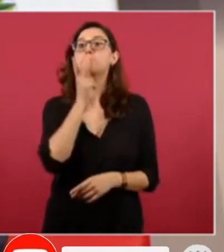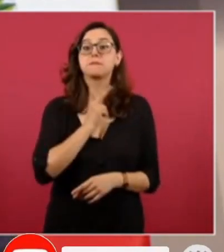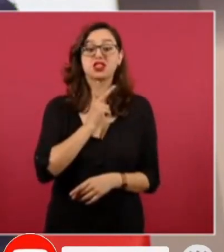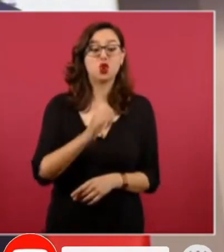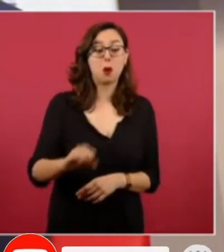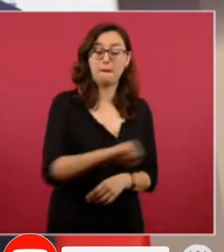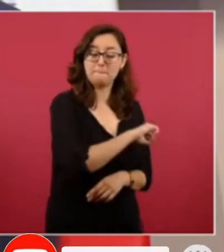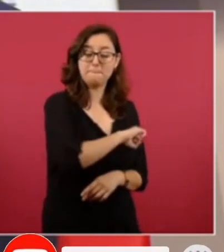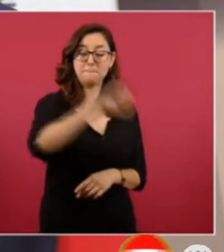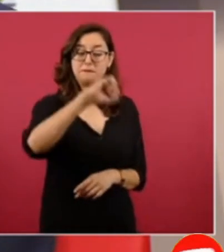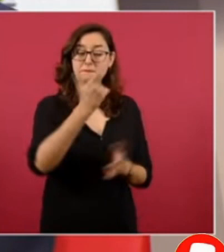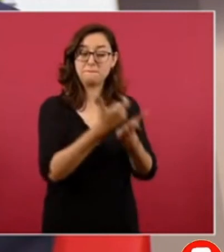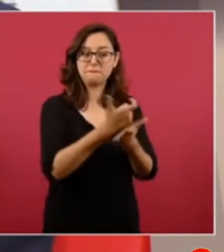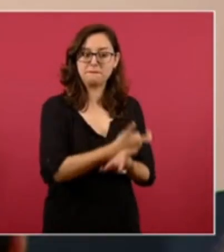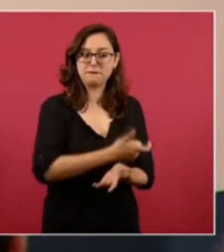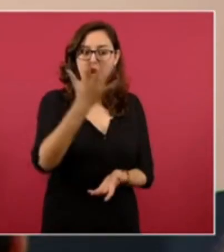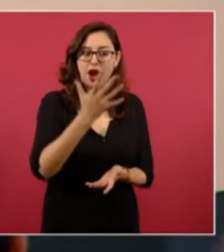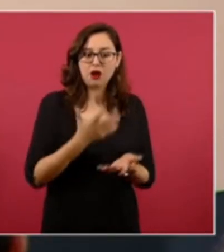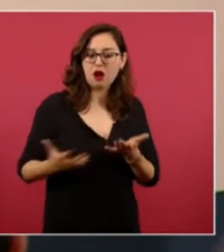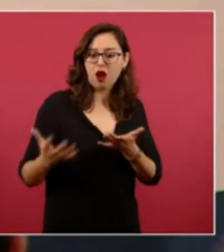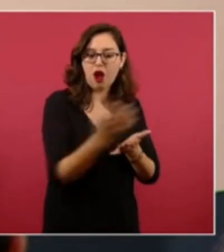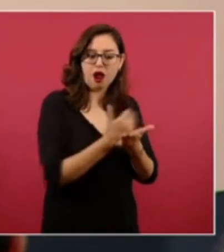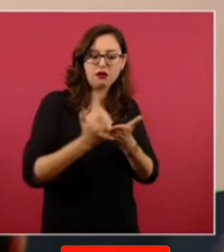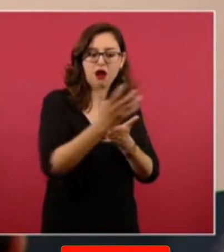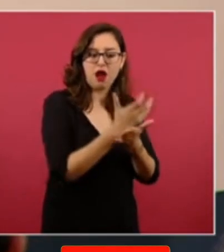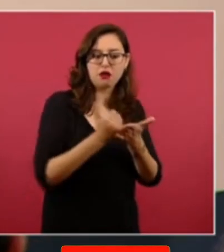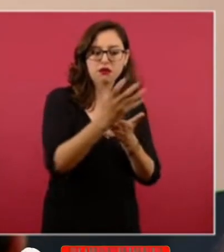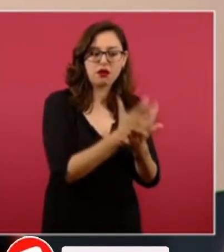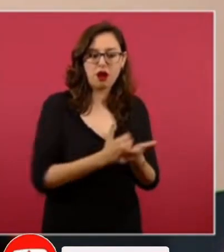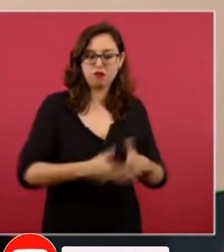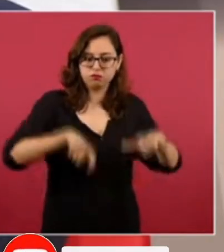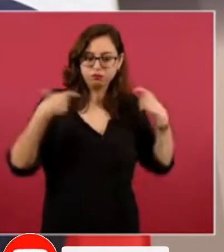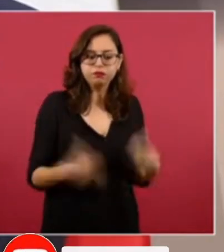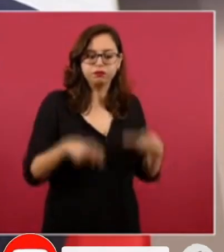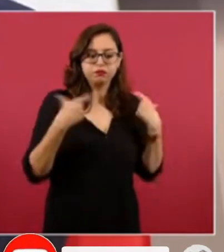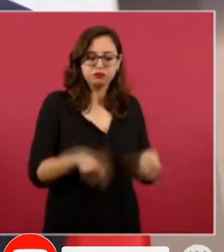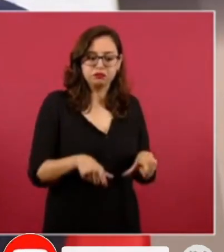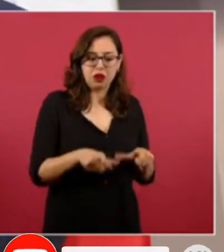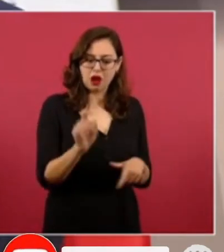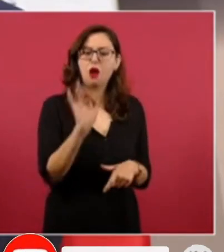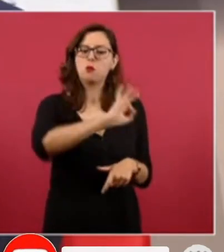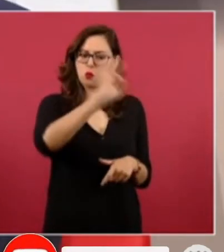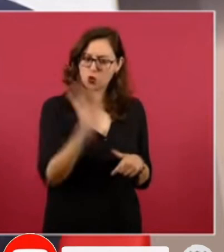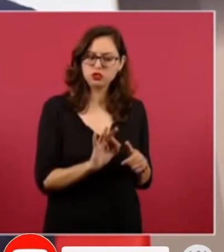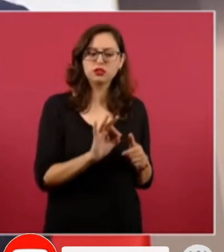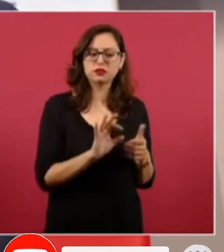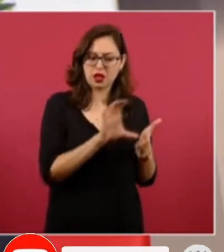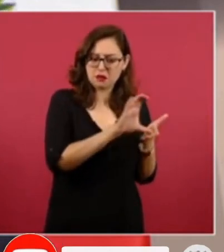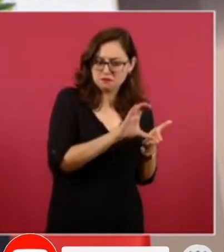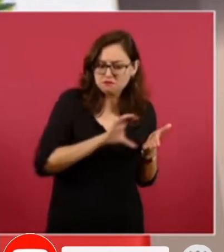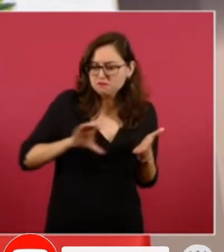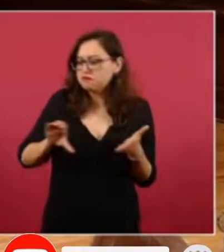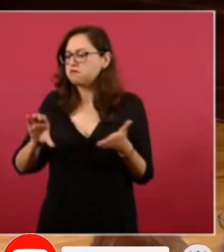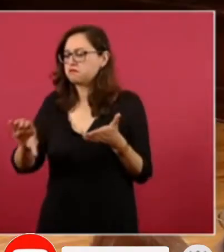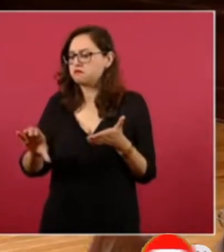por el incremento en el precio del petróleo crudo y cuánto podríamos procesar de